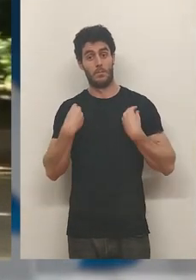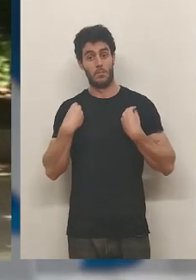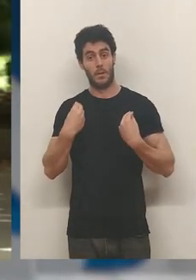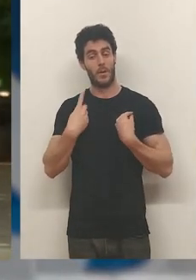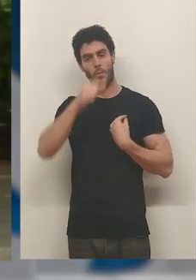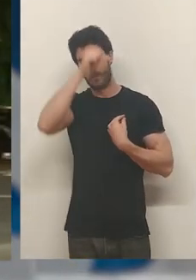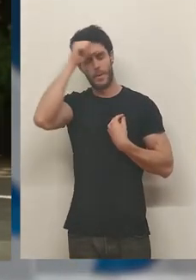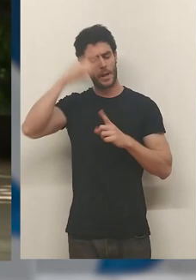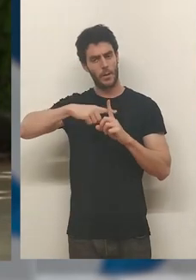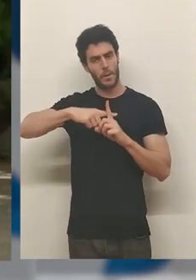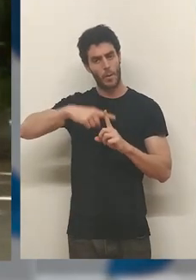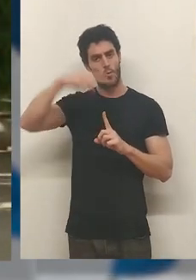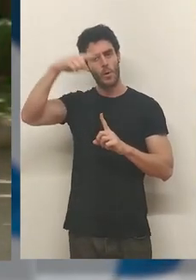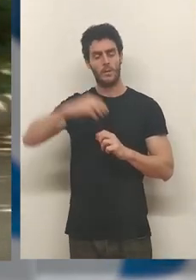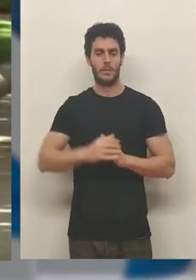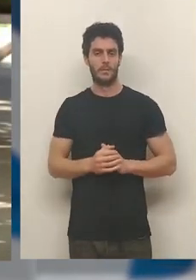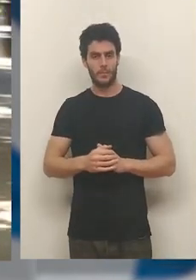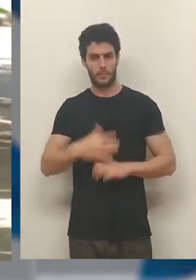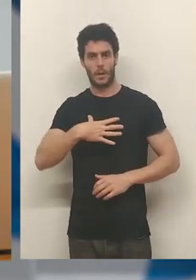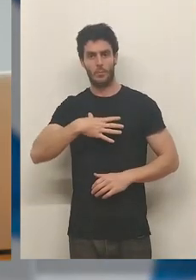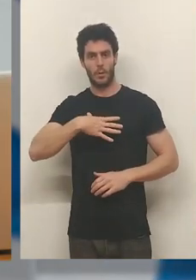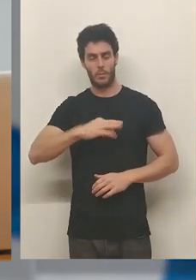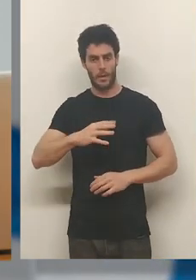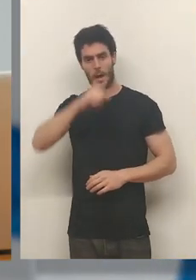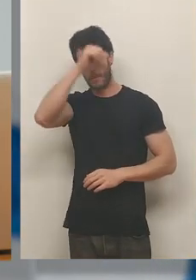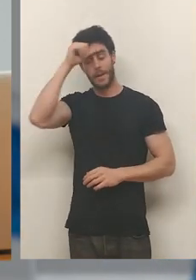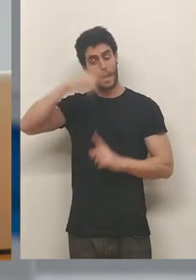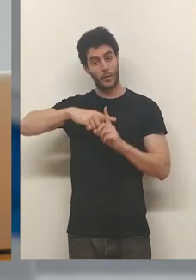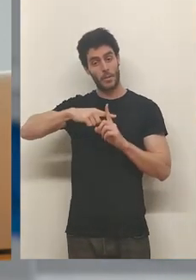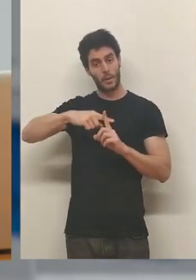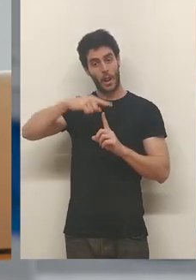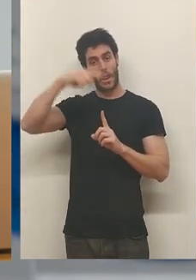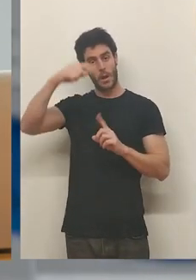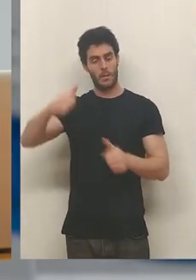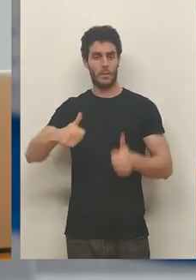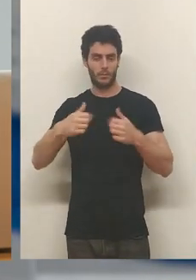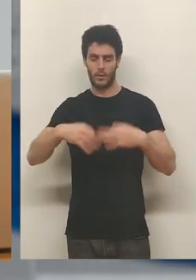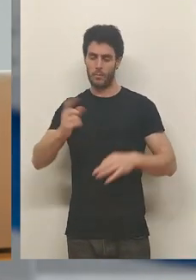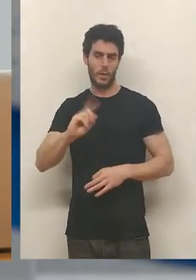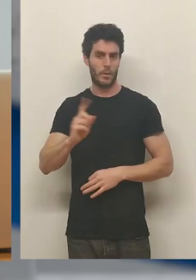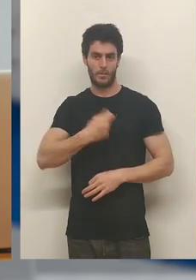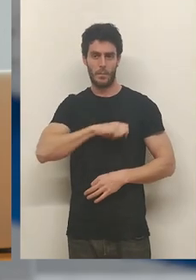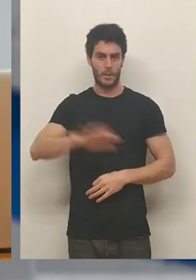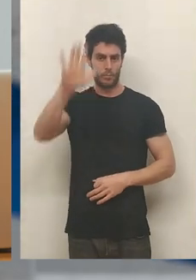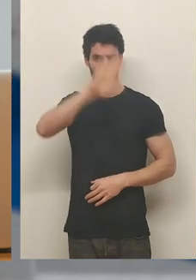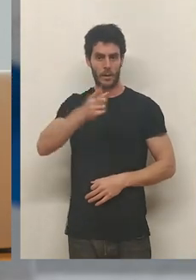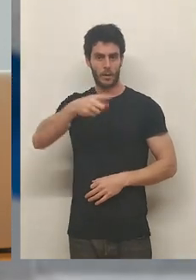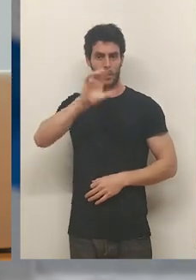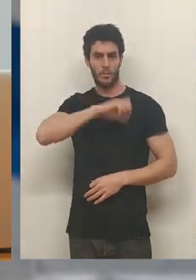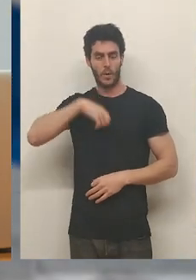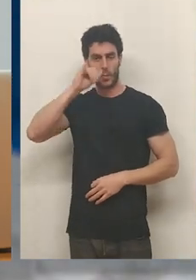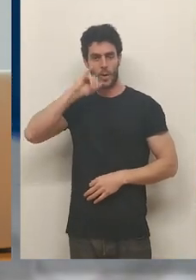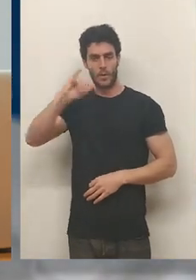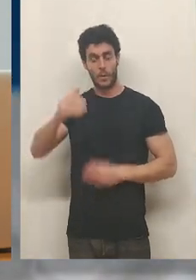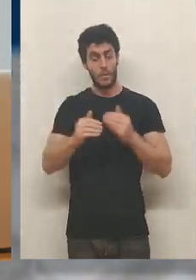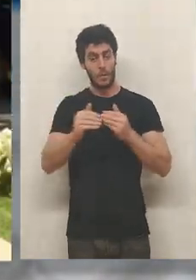Prepárense para vivir uno de los veranos más calurosos. Una alta probabilidad de contar con un verano más cálido de lo normal en todo el país,